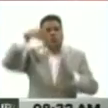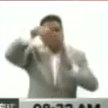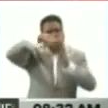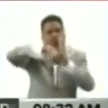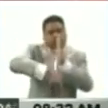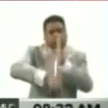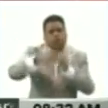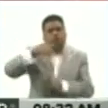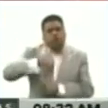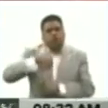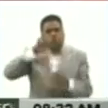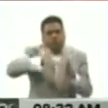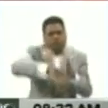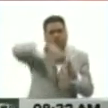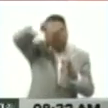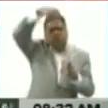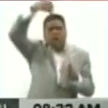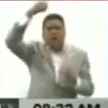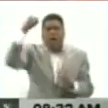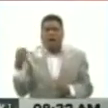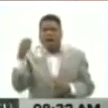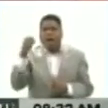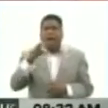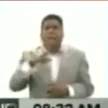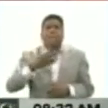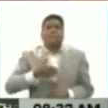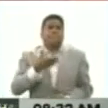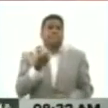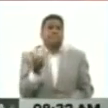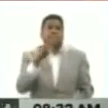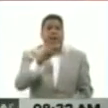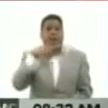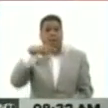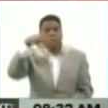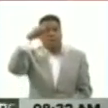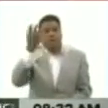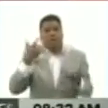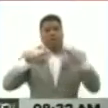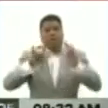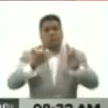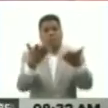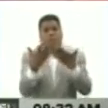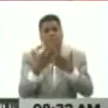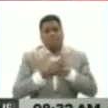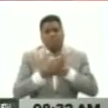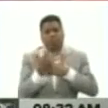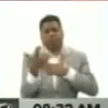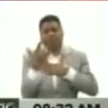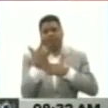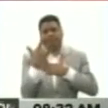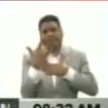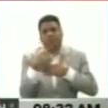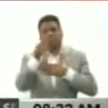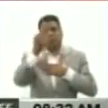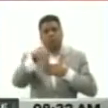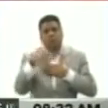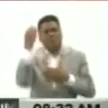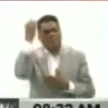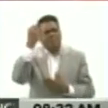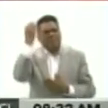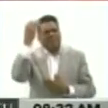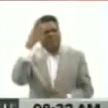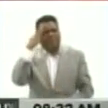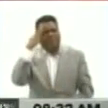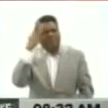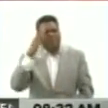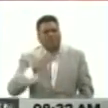El comandante Chávez para mí fue más que un padre, porque me dio ese amor tan grande y maravilloso que yo no pensé que... Fue